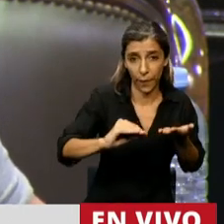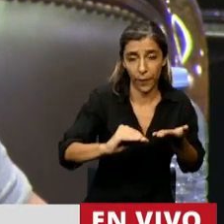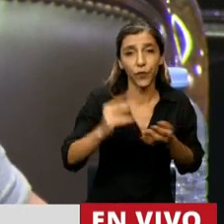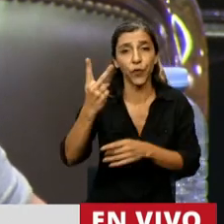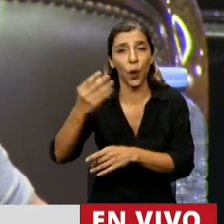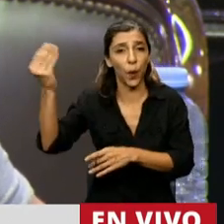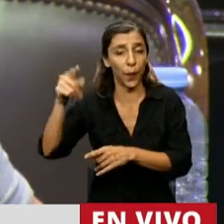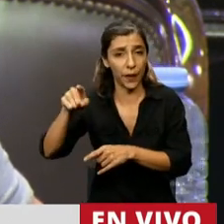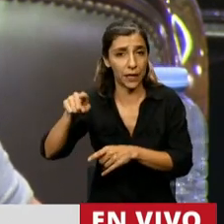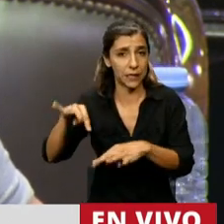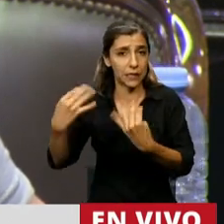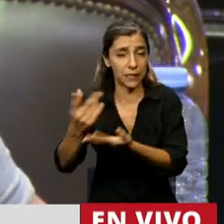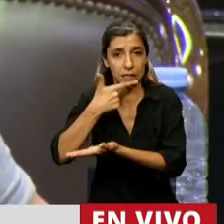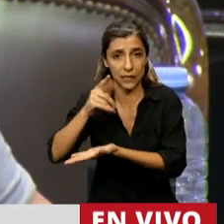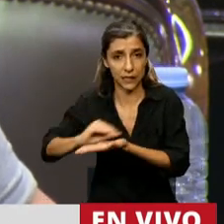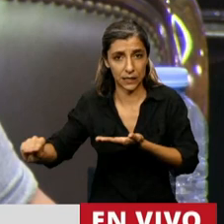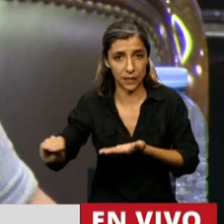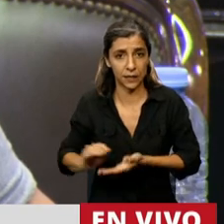a la Cámara de Senadores.